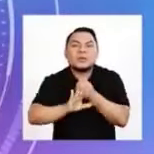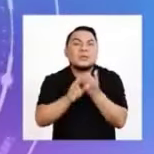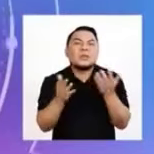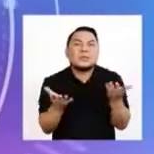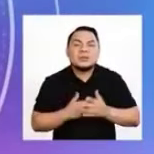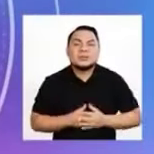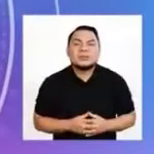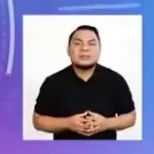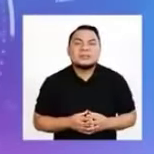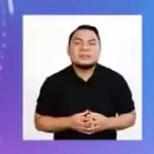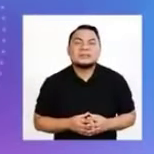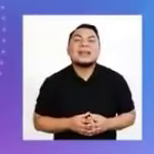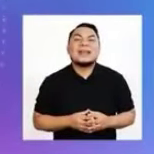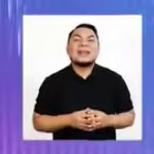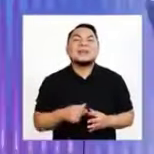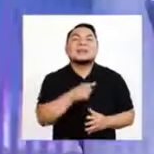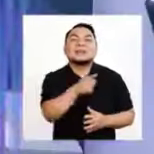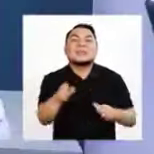protegernos.